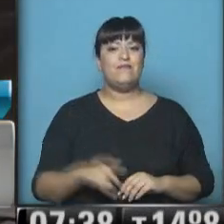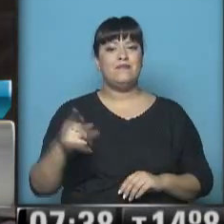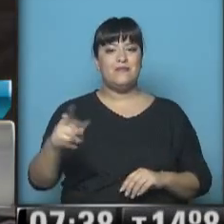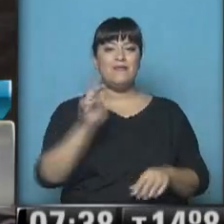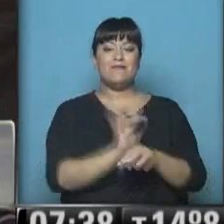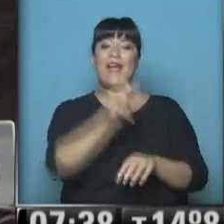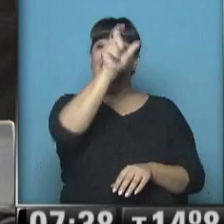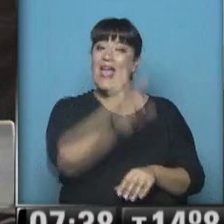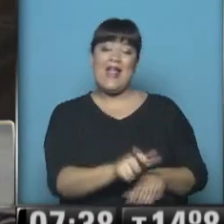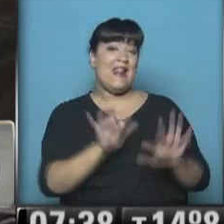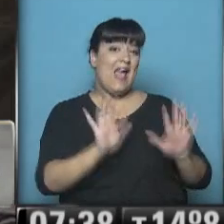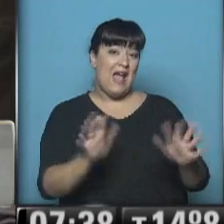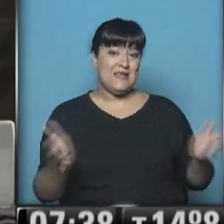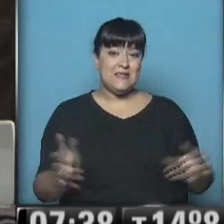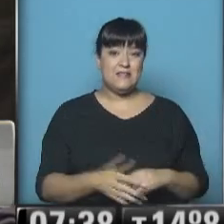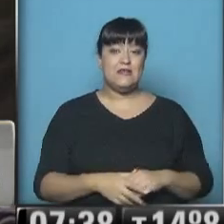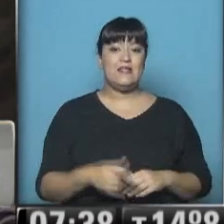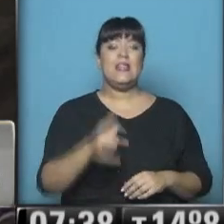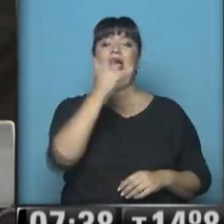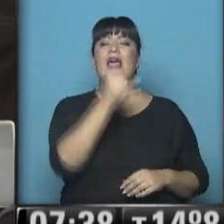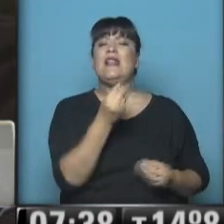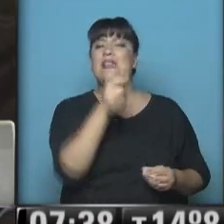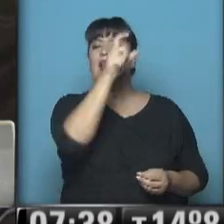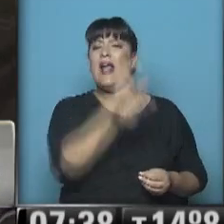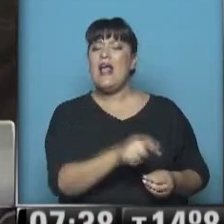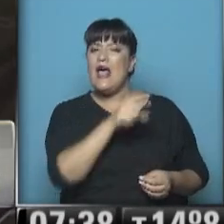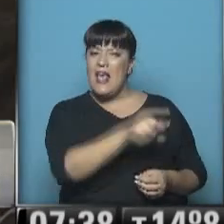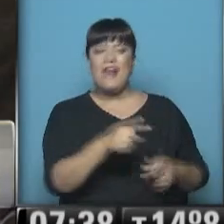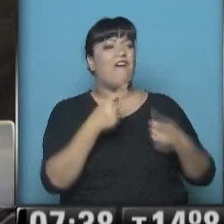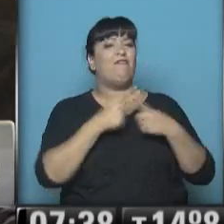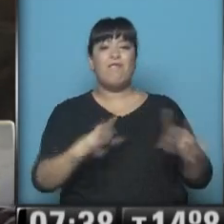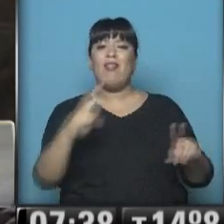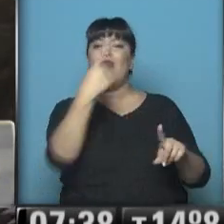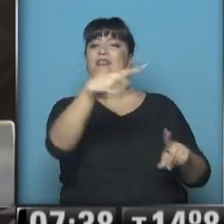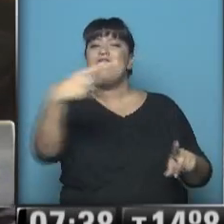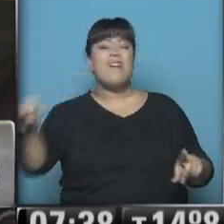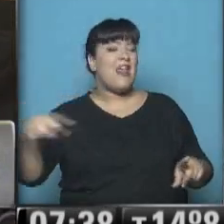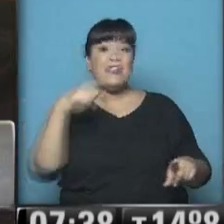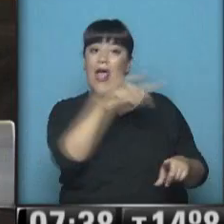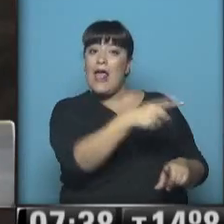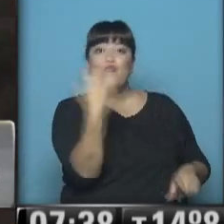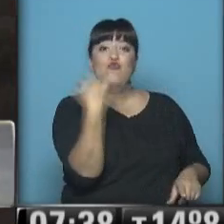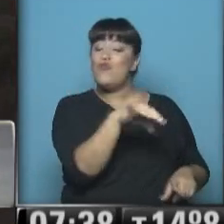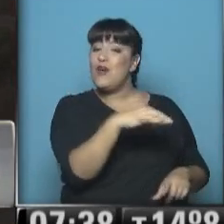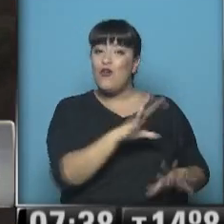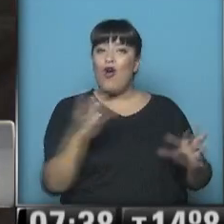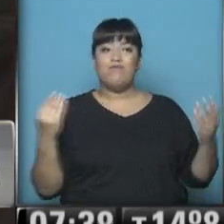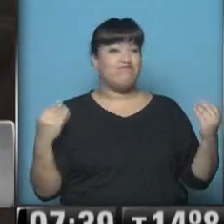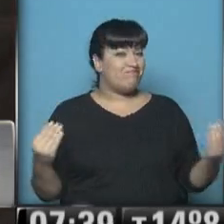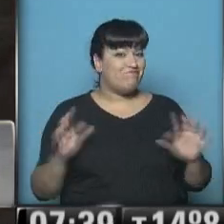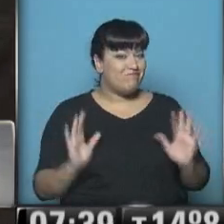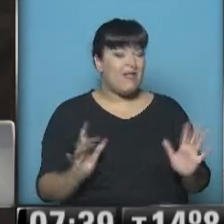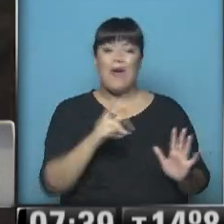como es y lo que tiene que es diferente de todos los otros directores que conozco y